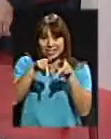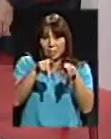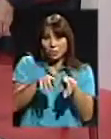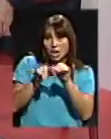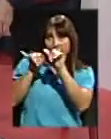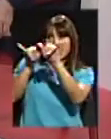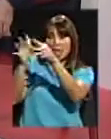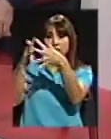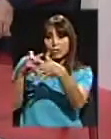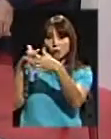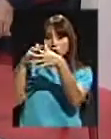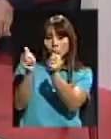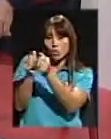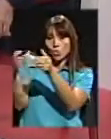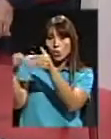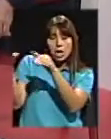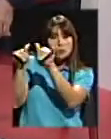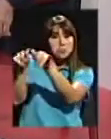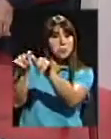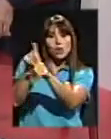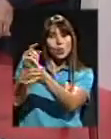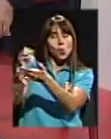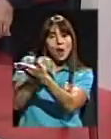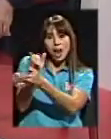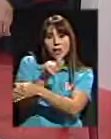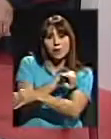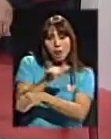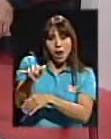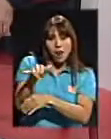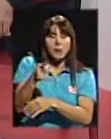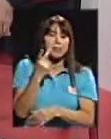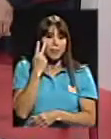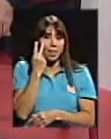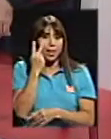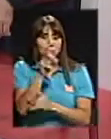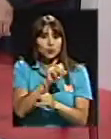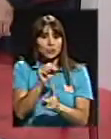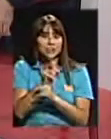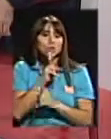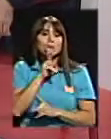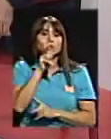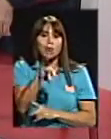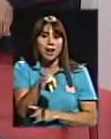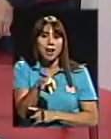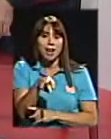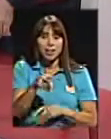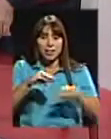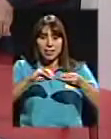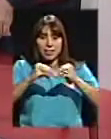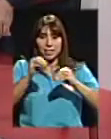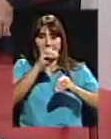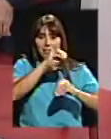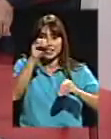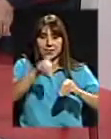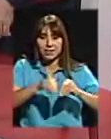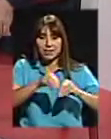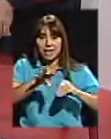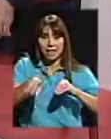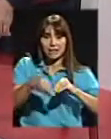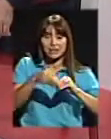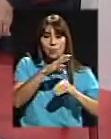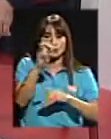Unidos. Bueno, veamos la realidad. Las tasas de interés en Costa Rica estaban a